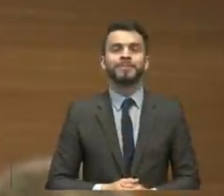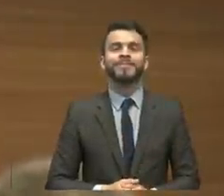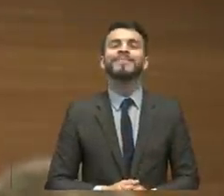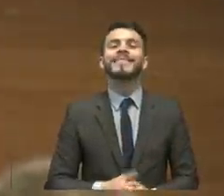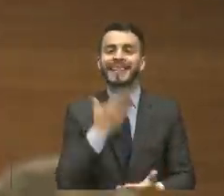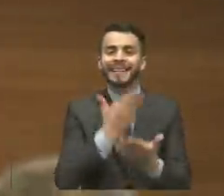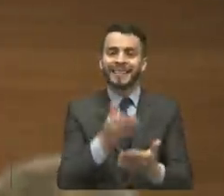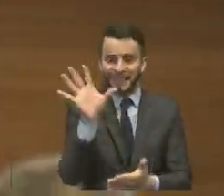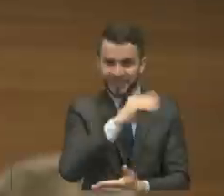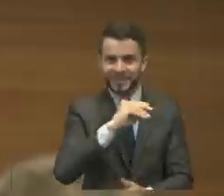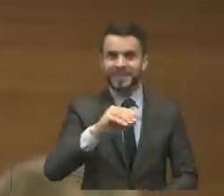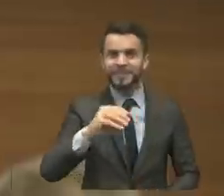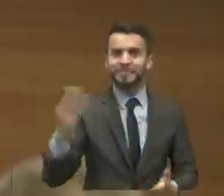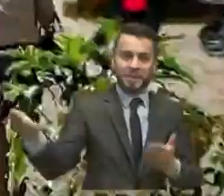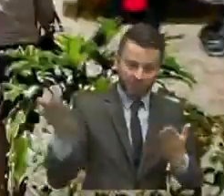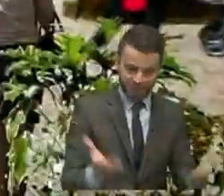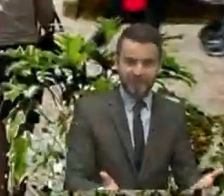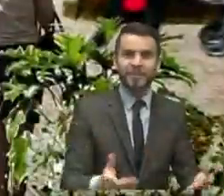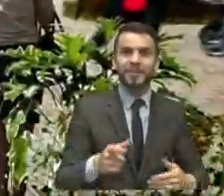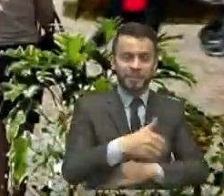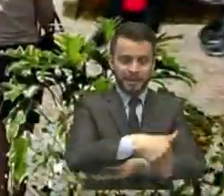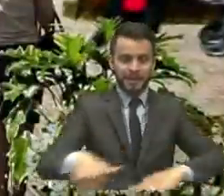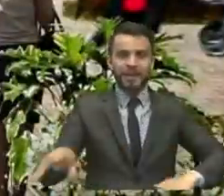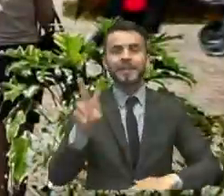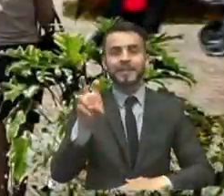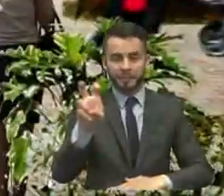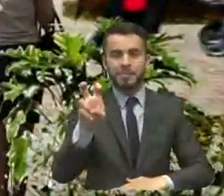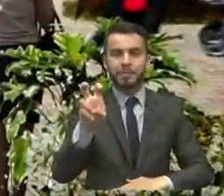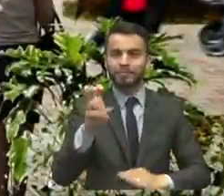Muchas gracias a todos. Bienvenidos al Corredor Verde Séptima.